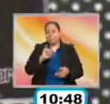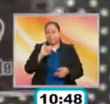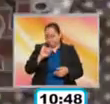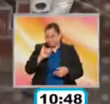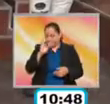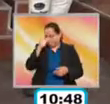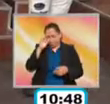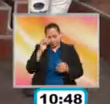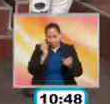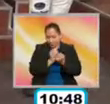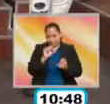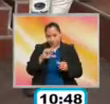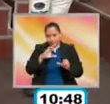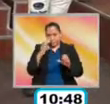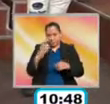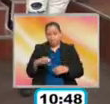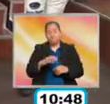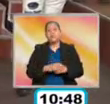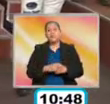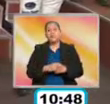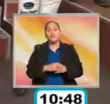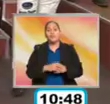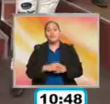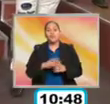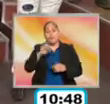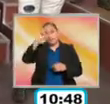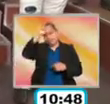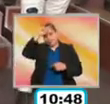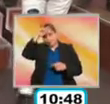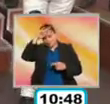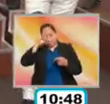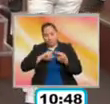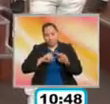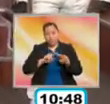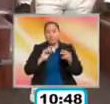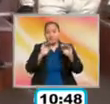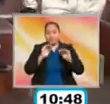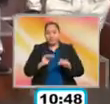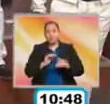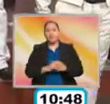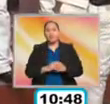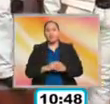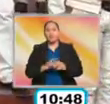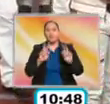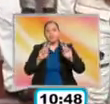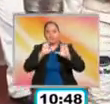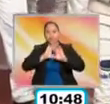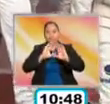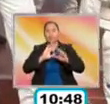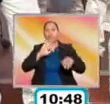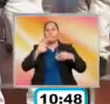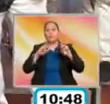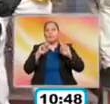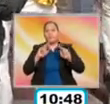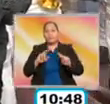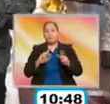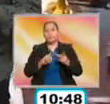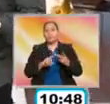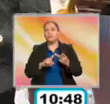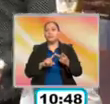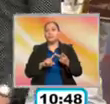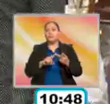correcto. Platícame del tema La Pijama, ya me platicaste de ese, el que viene, que es el sencillo Mundo Destruido y el